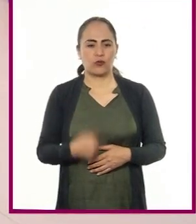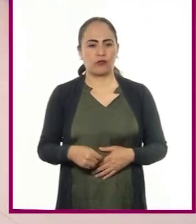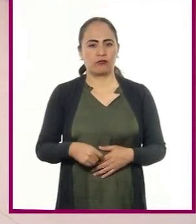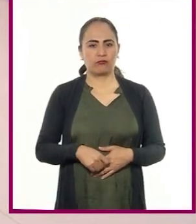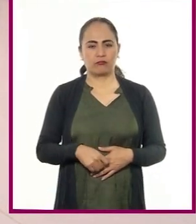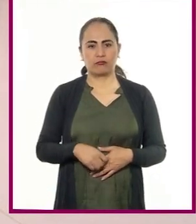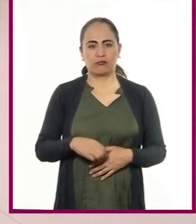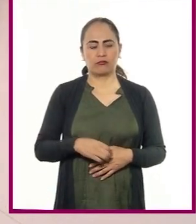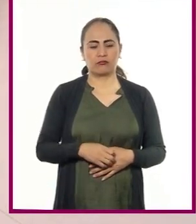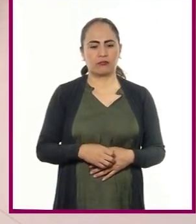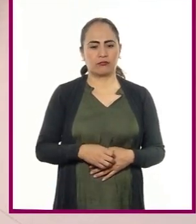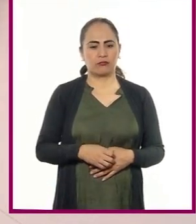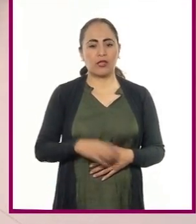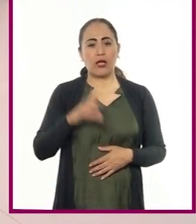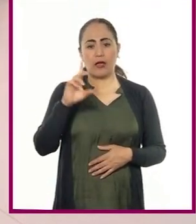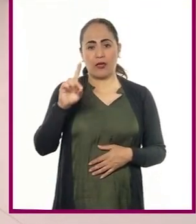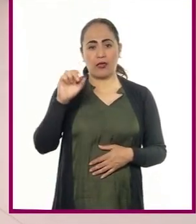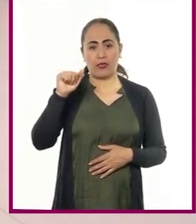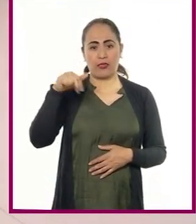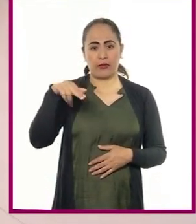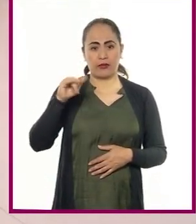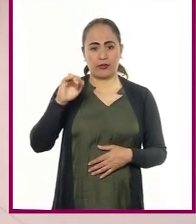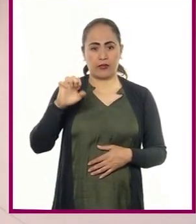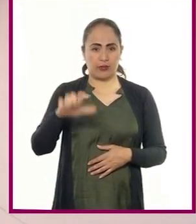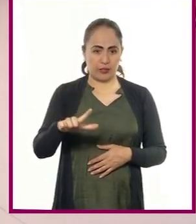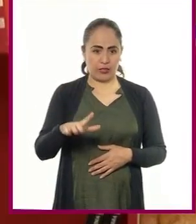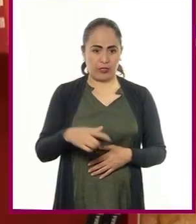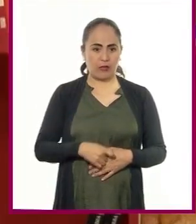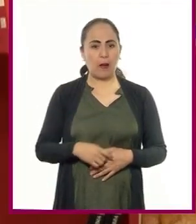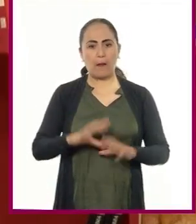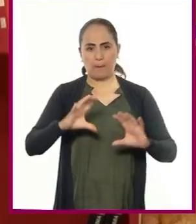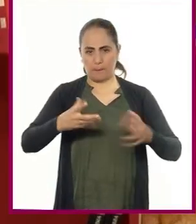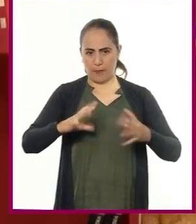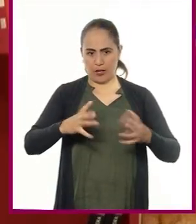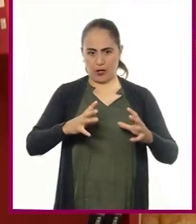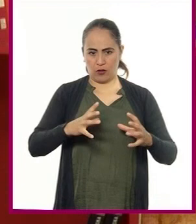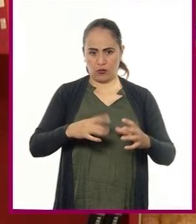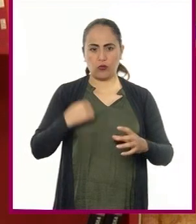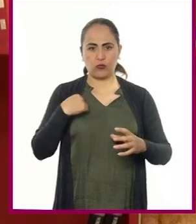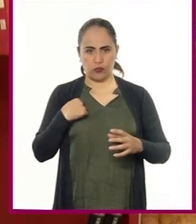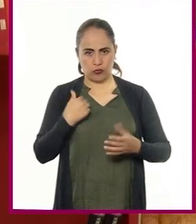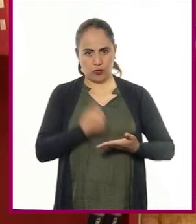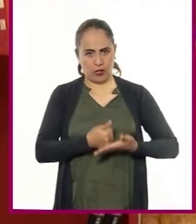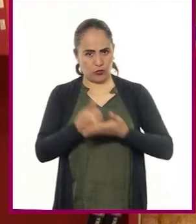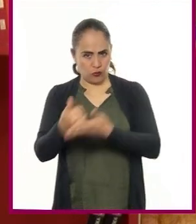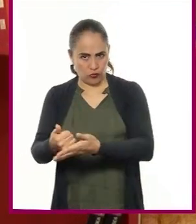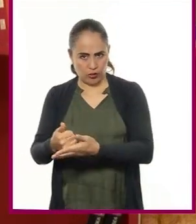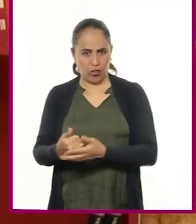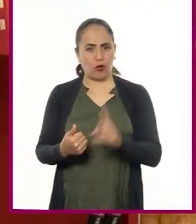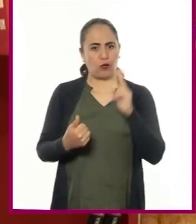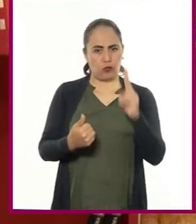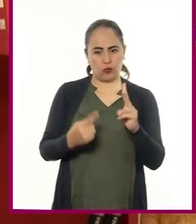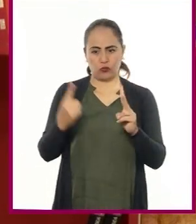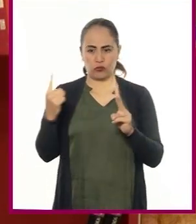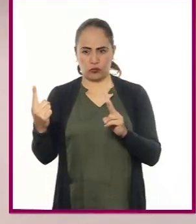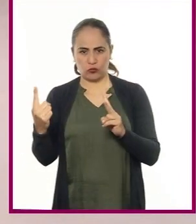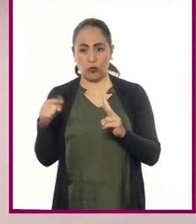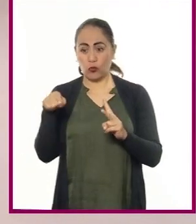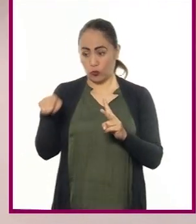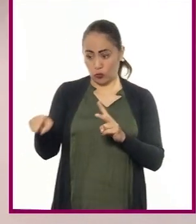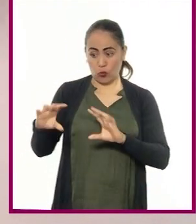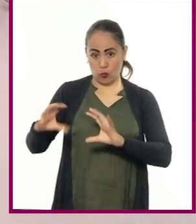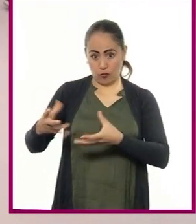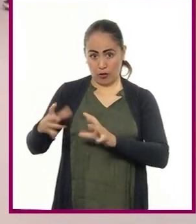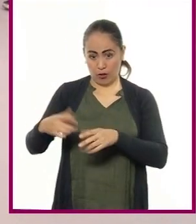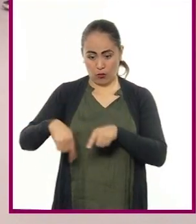quiere decir? Si Daniel en ese momento tiene la posesión del balón, yo lo voy a ayudar, 2-1 contra la maestra. Si usted, maestra,